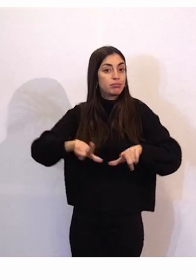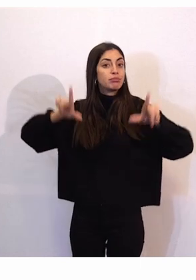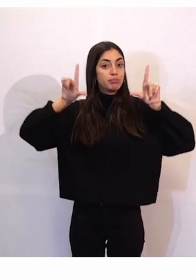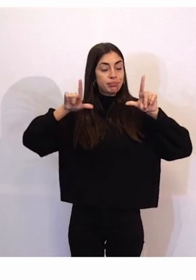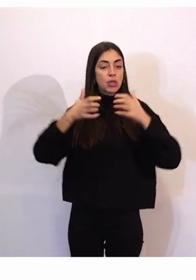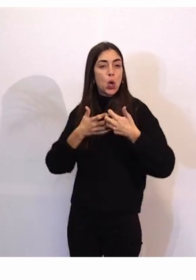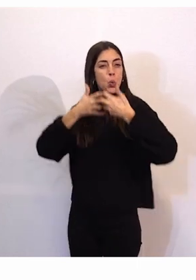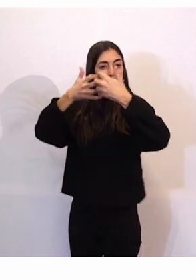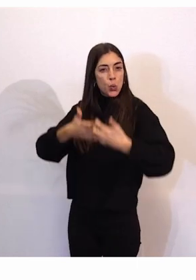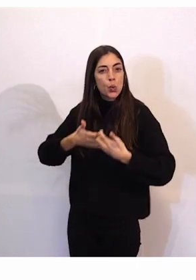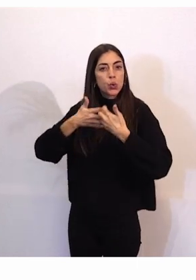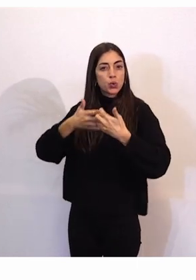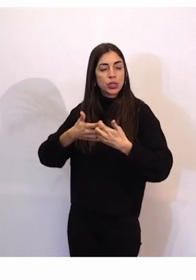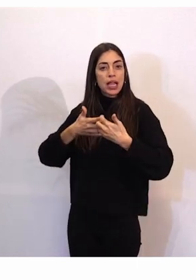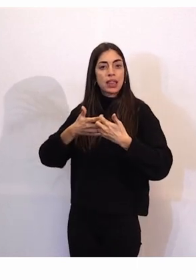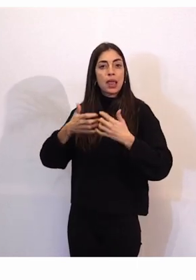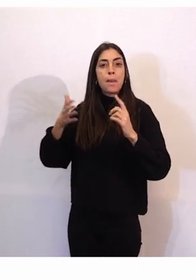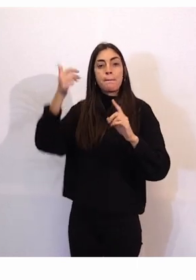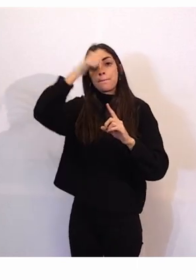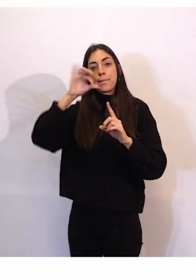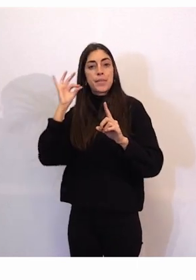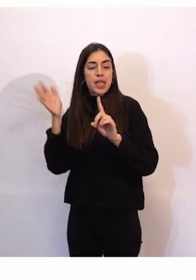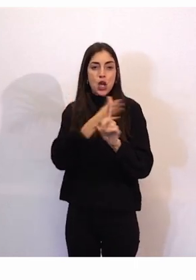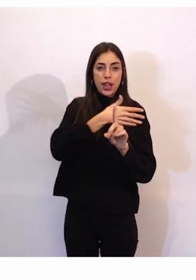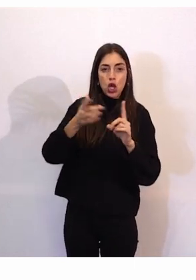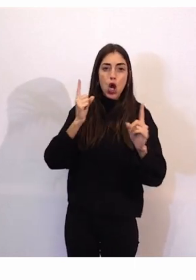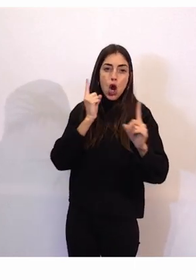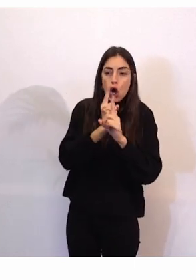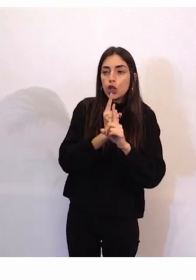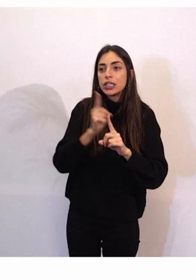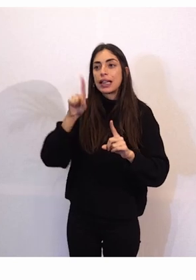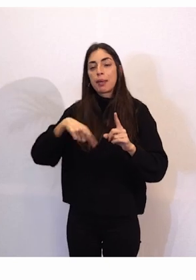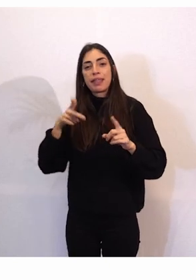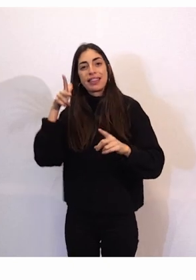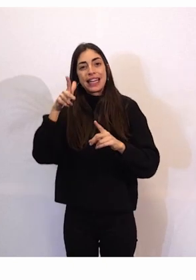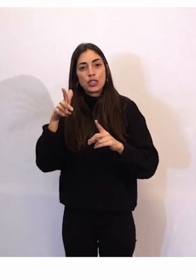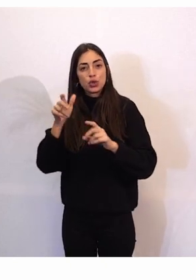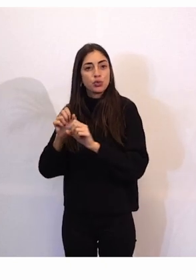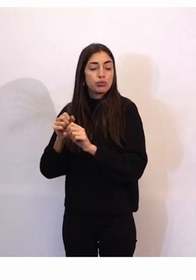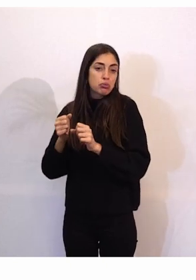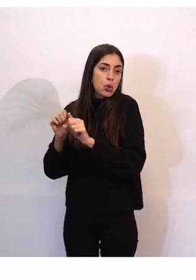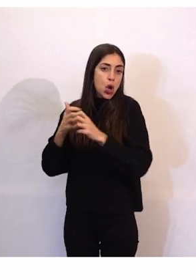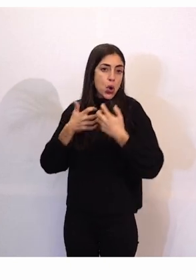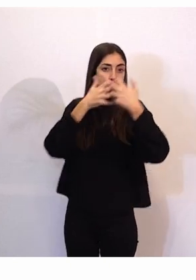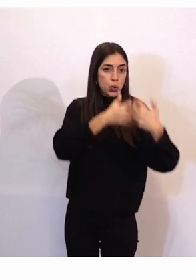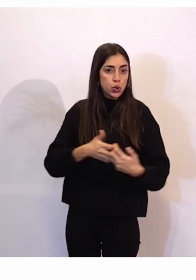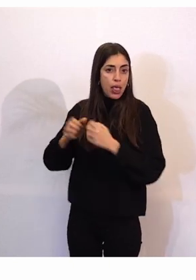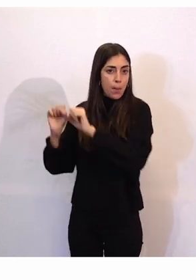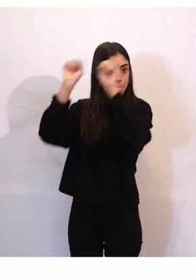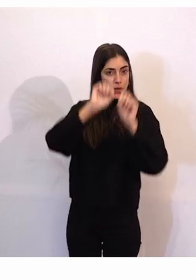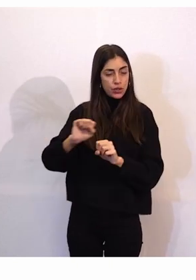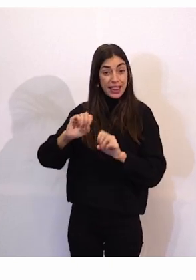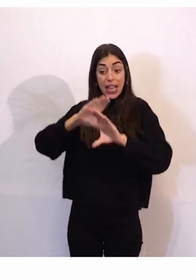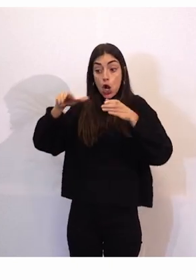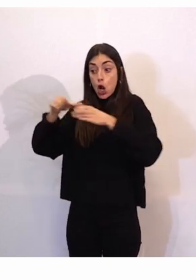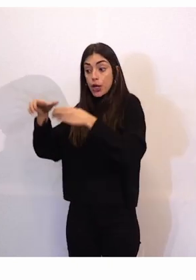luchando en contra de la violencia de género, luchando por sus derechos, en todos los colectivos. Entonces, vosotros sois